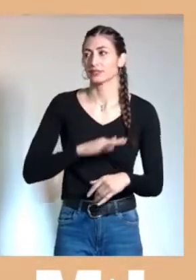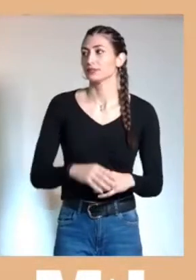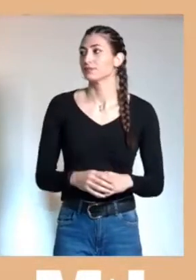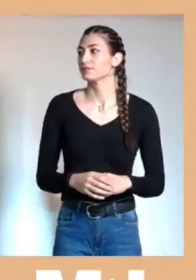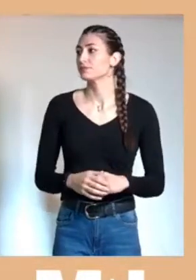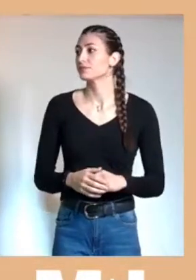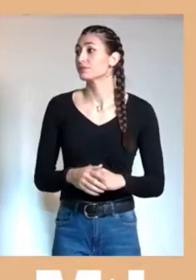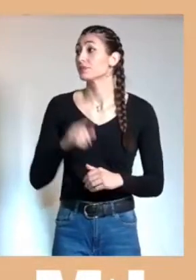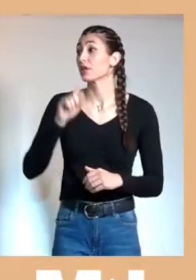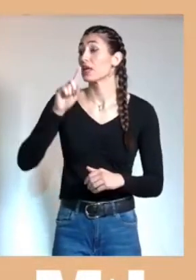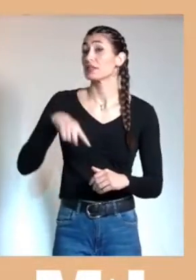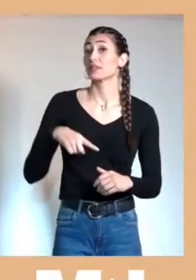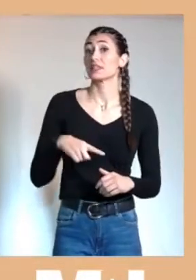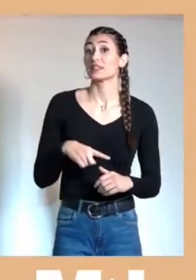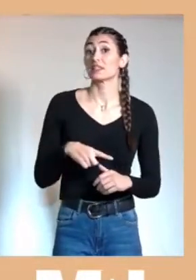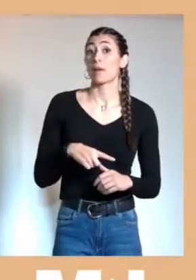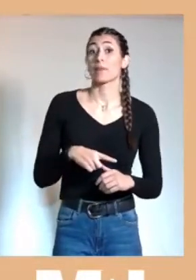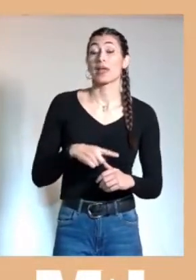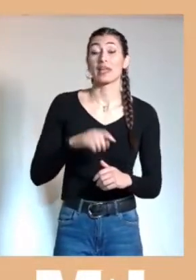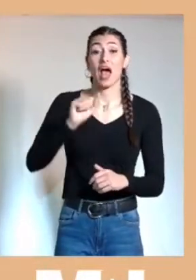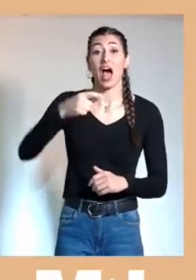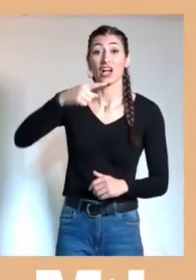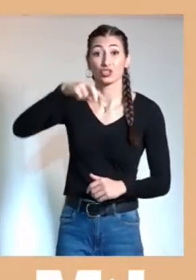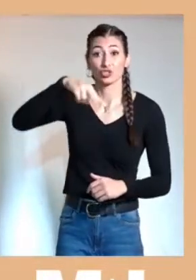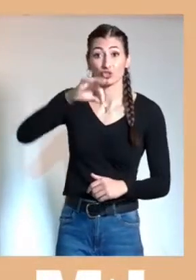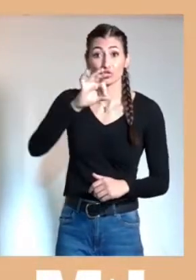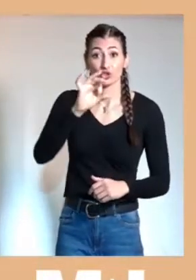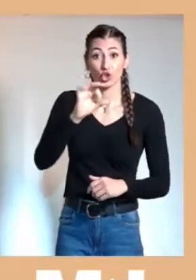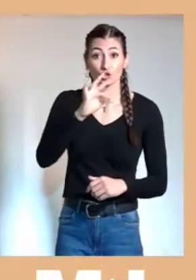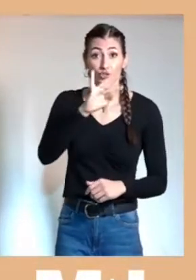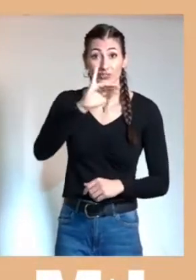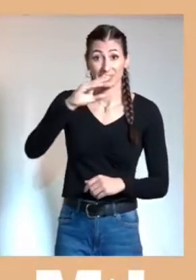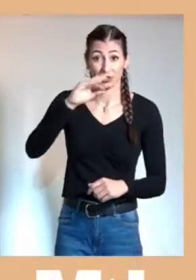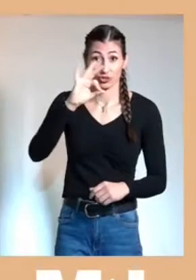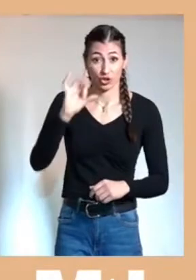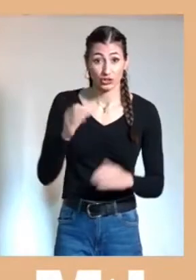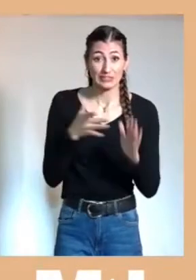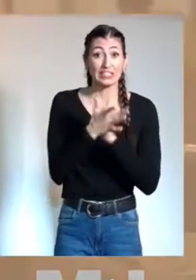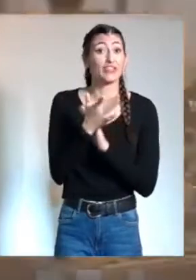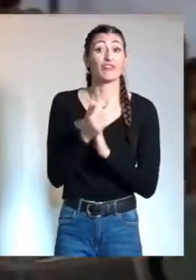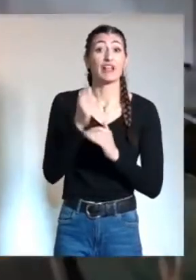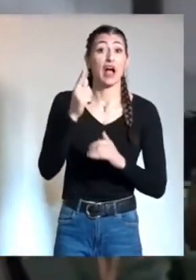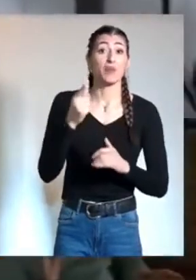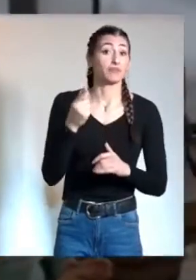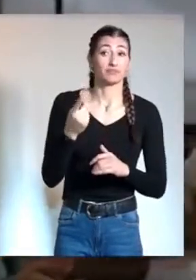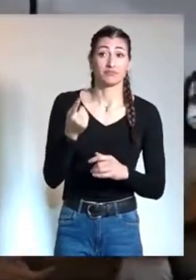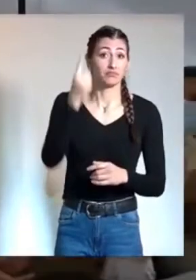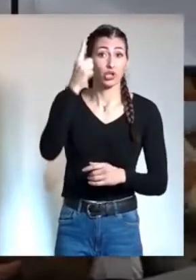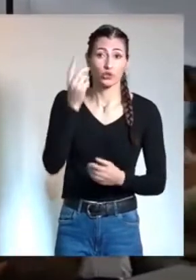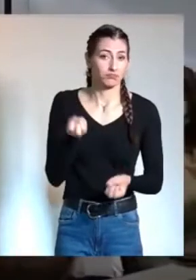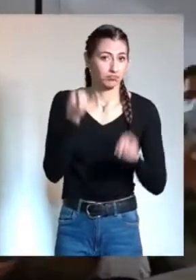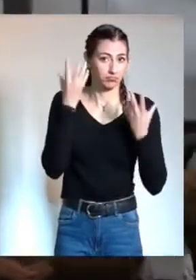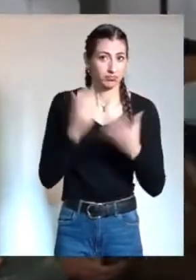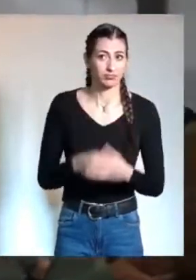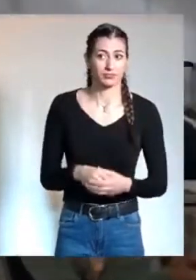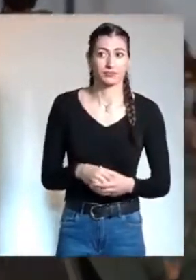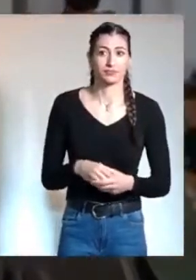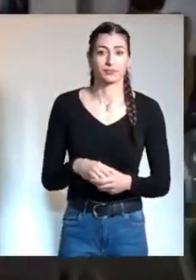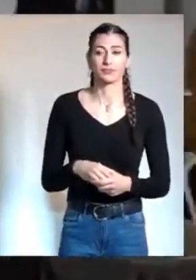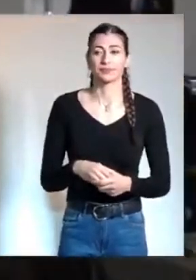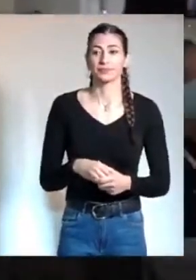También tenemos agnósticos. No sé si ahora en este momento habrá alguna persona agnóstica o no, pero efectivamente hay personas